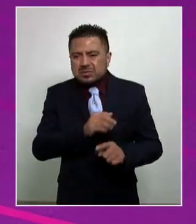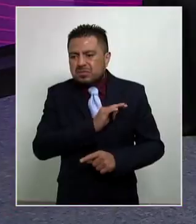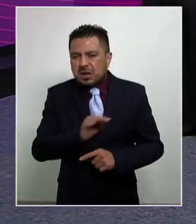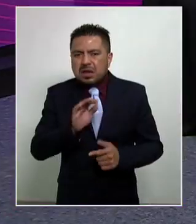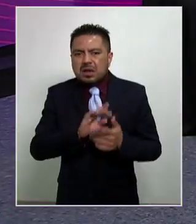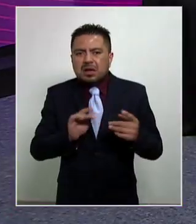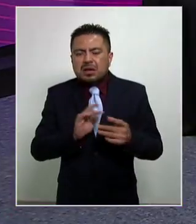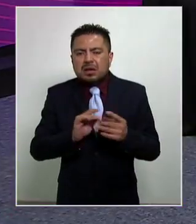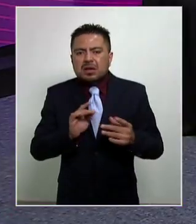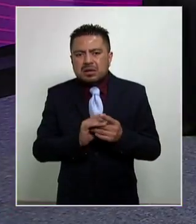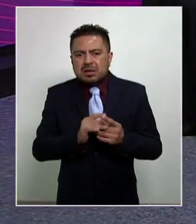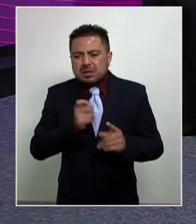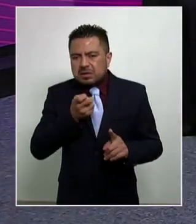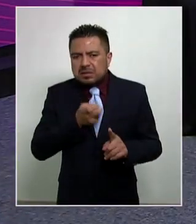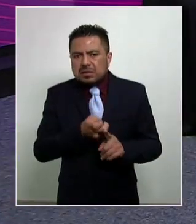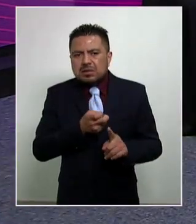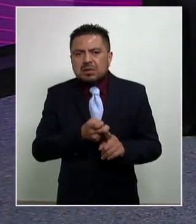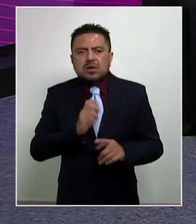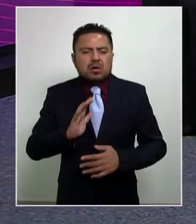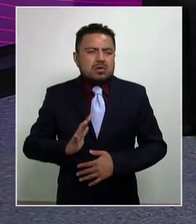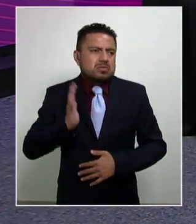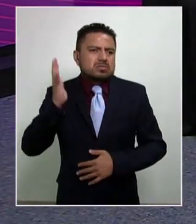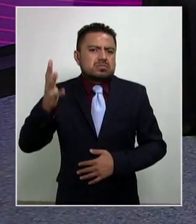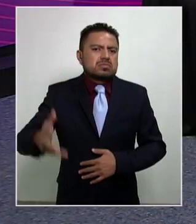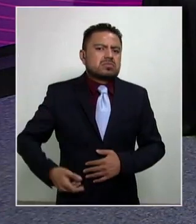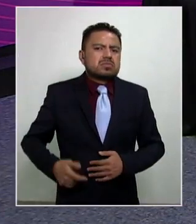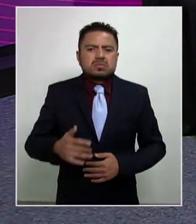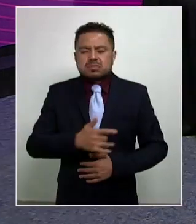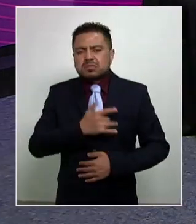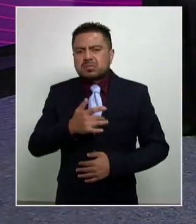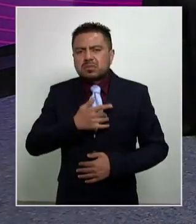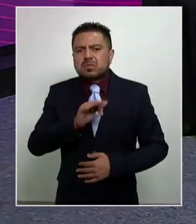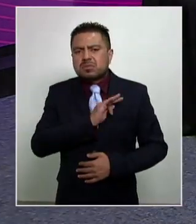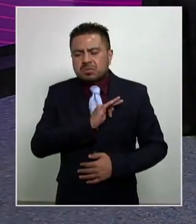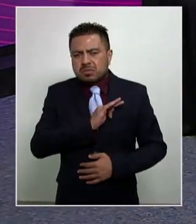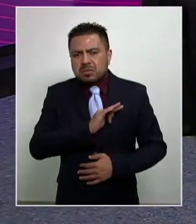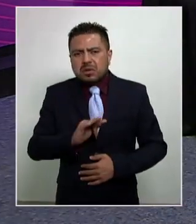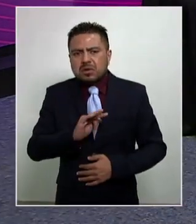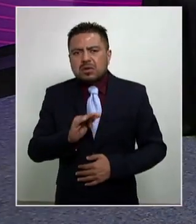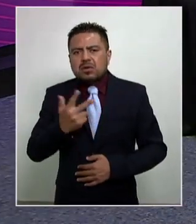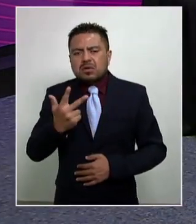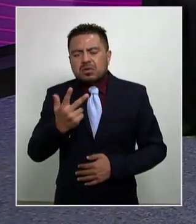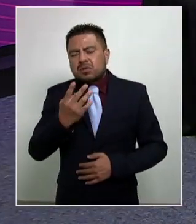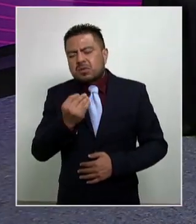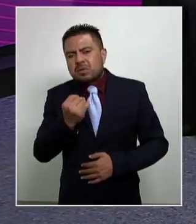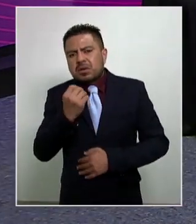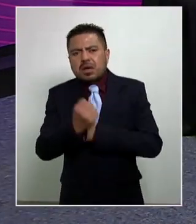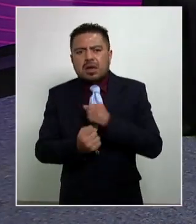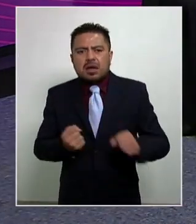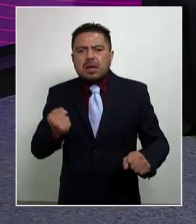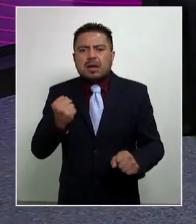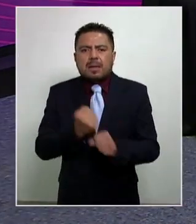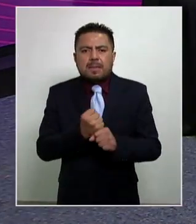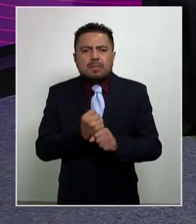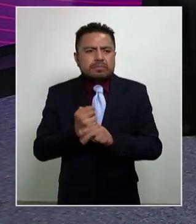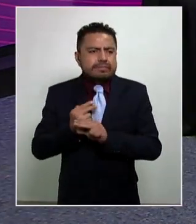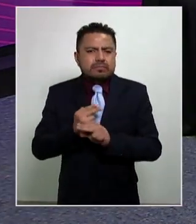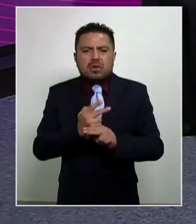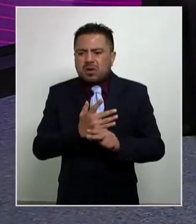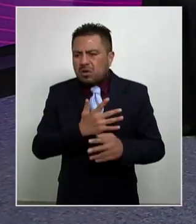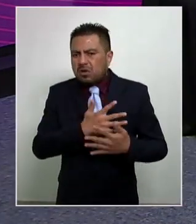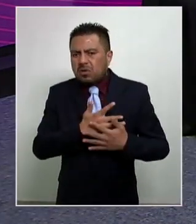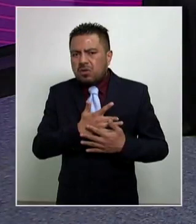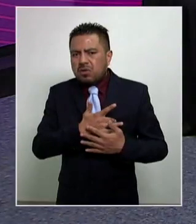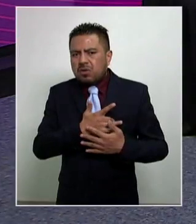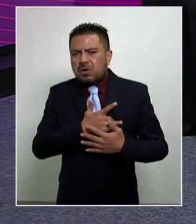decir, es un orgullo de haber podido en 8 o 9 años, en el corazón de la